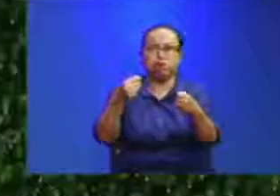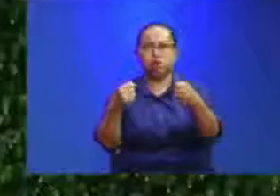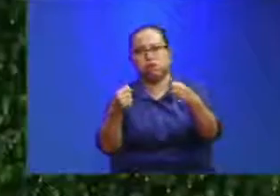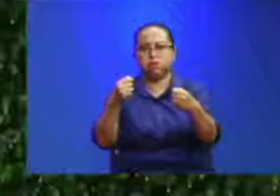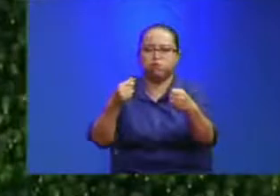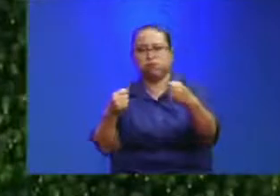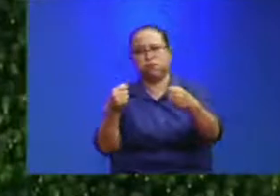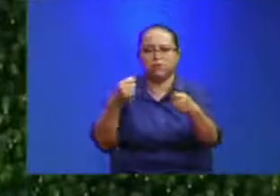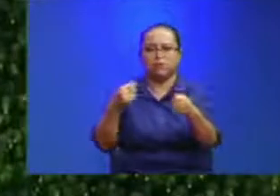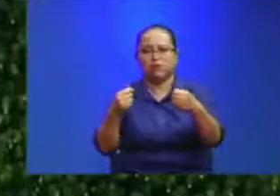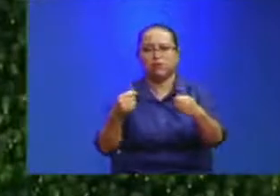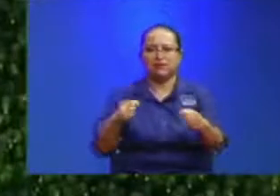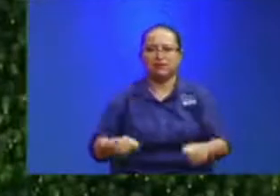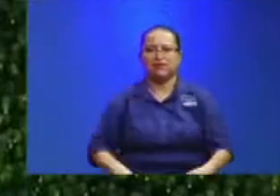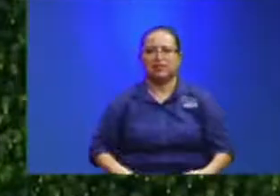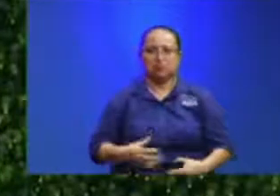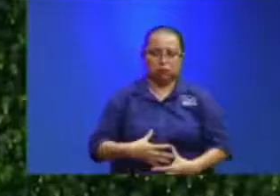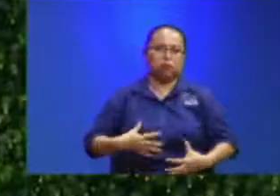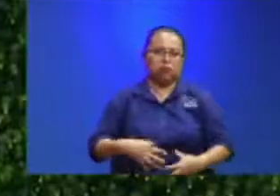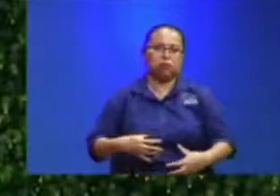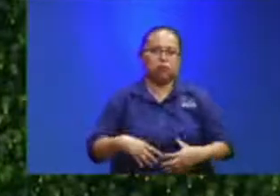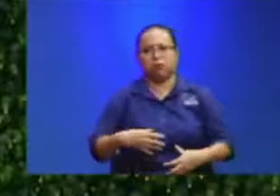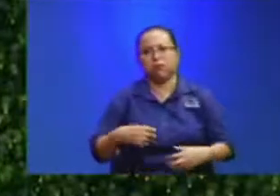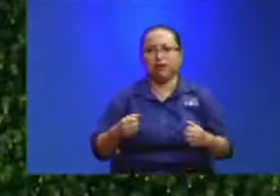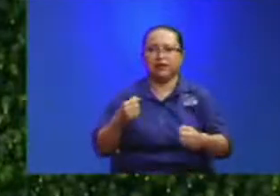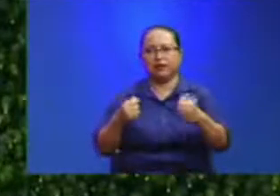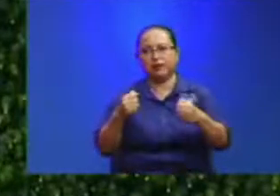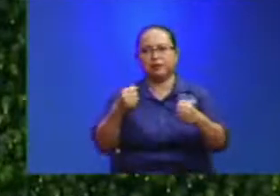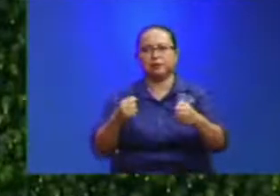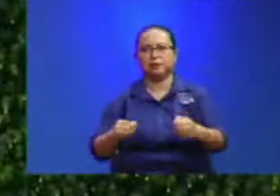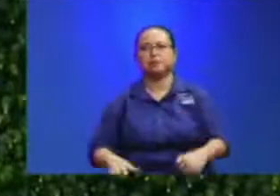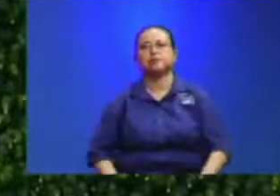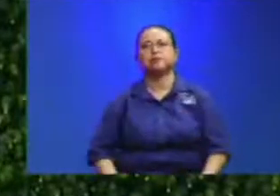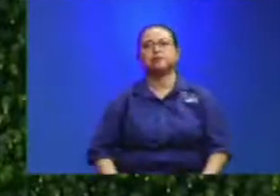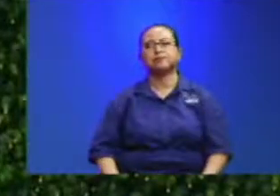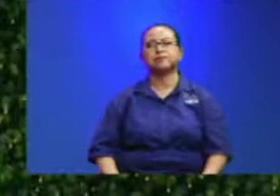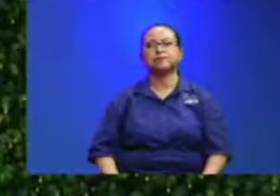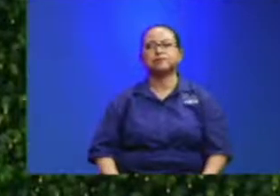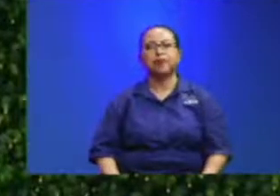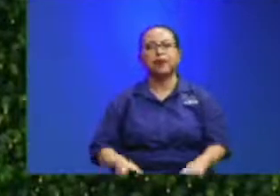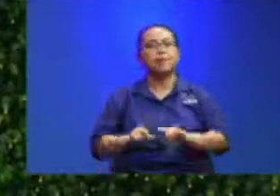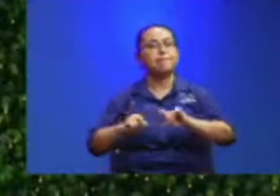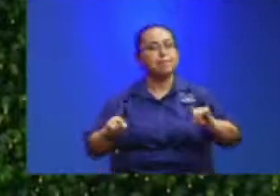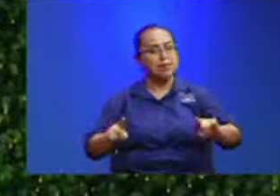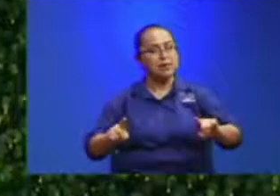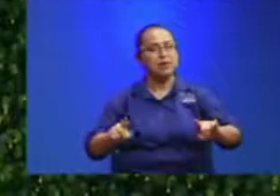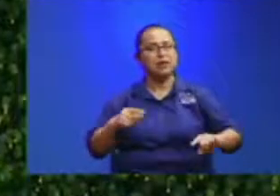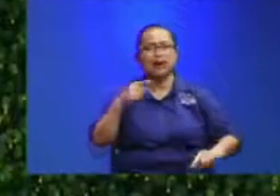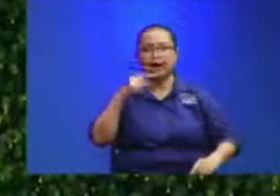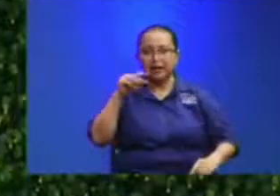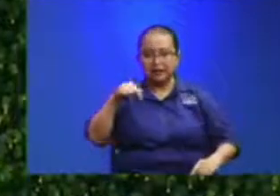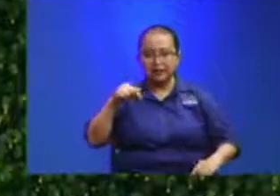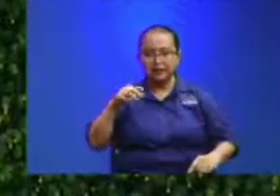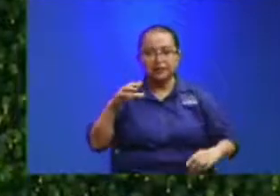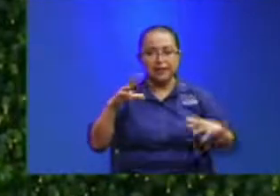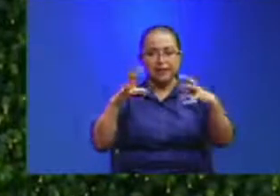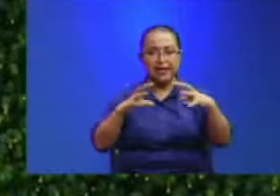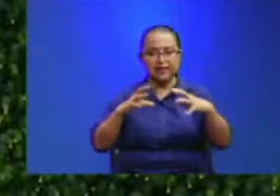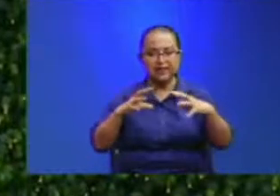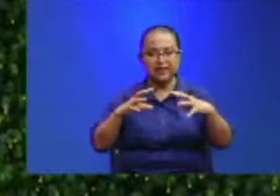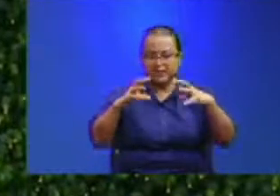ya toda la comida revuelta entonces pero acá es remueva en las piedras de